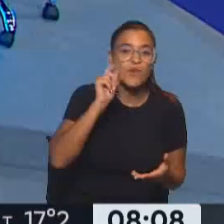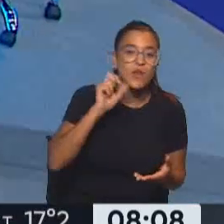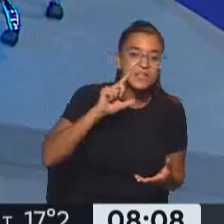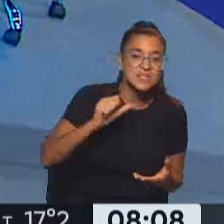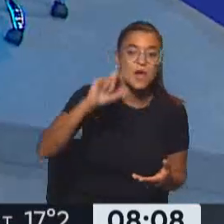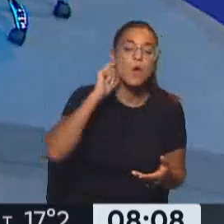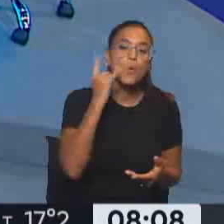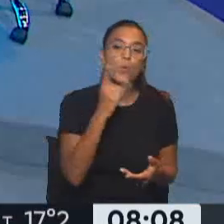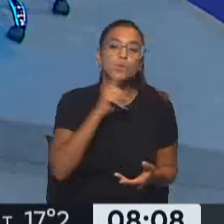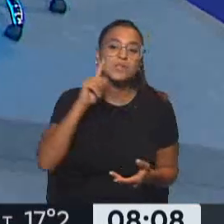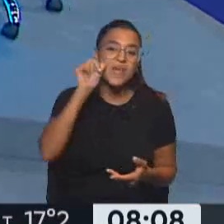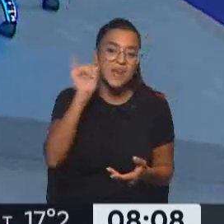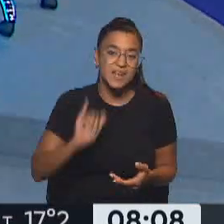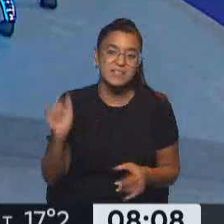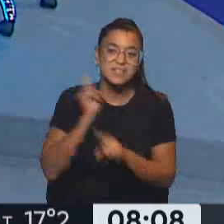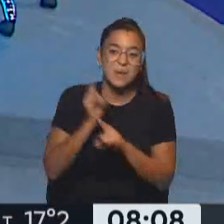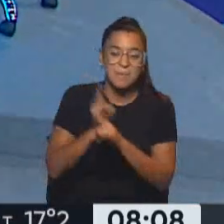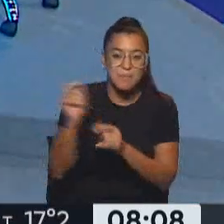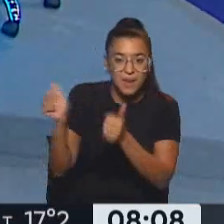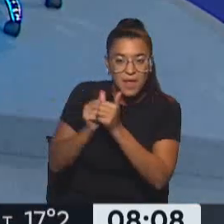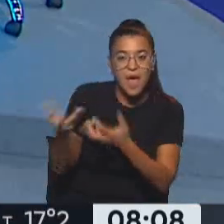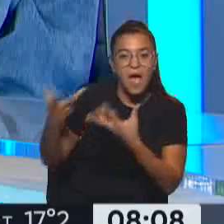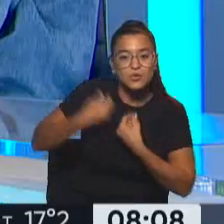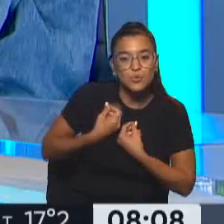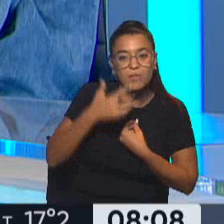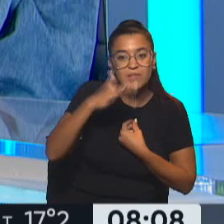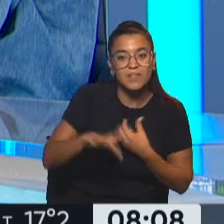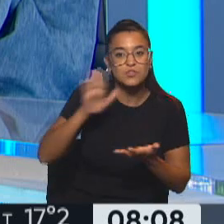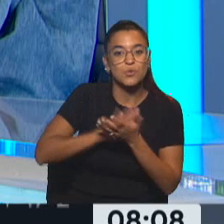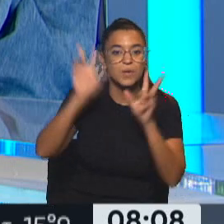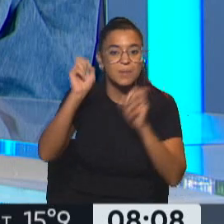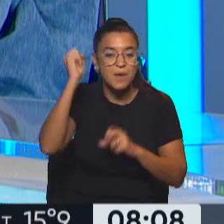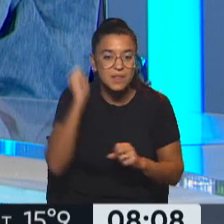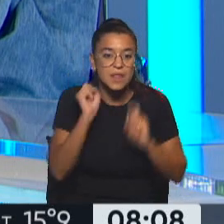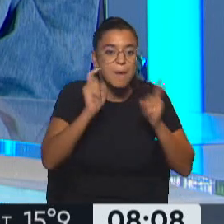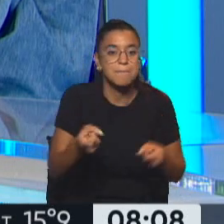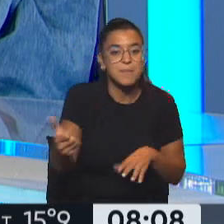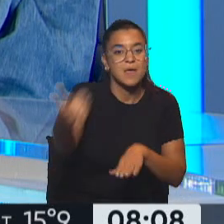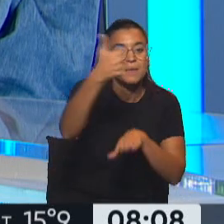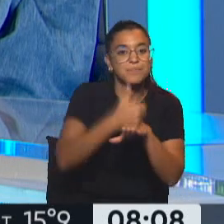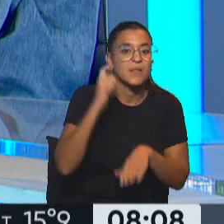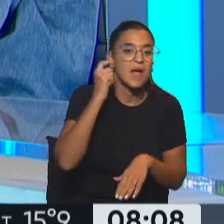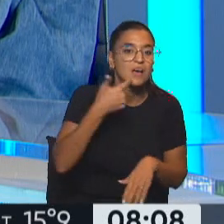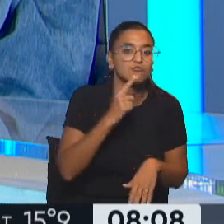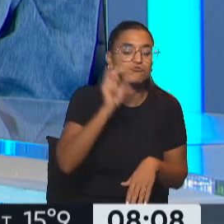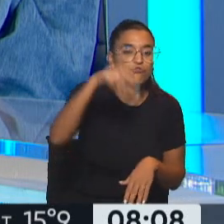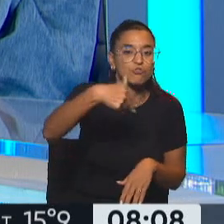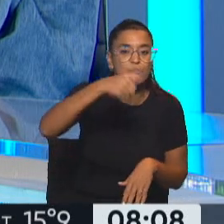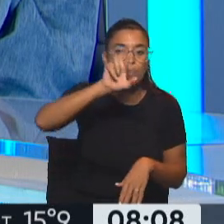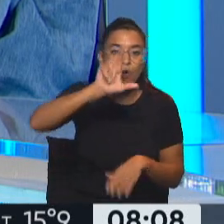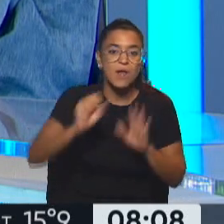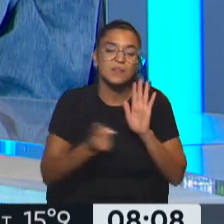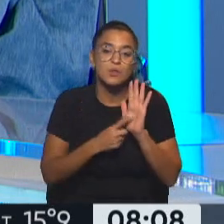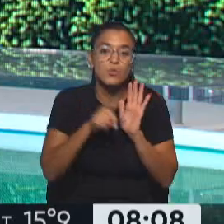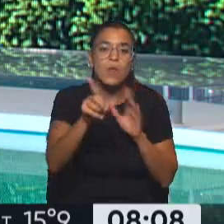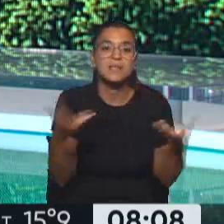Gutiérrez, una conocida, siempre nos acompaña, nos ayuda a entender algunos temas que tienen que ver con la economía, y justamente también estamos con Gastón Mora, que es titular del Centro